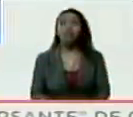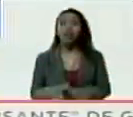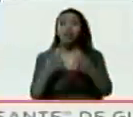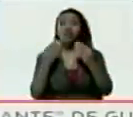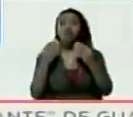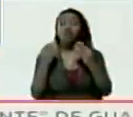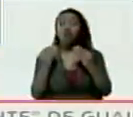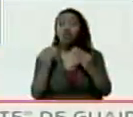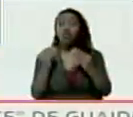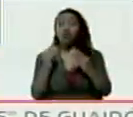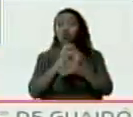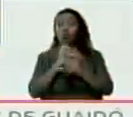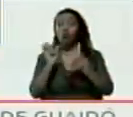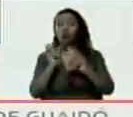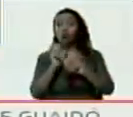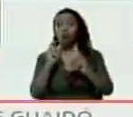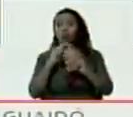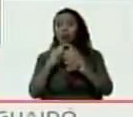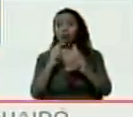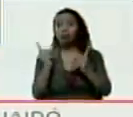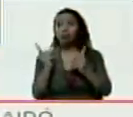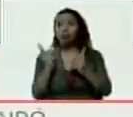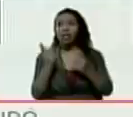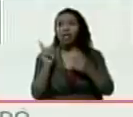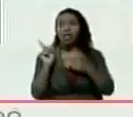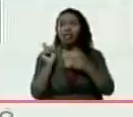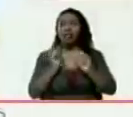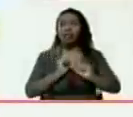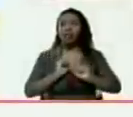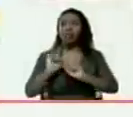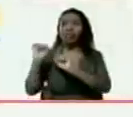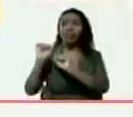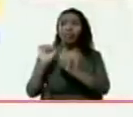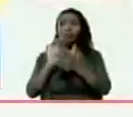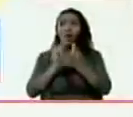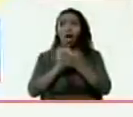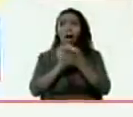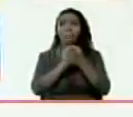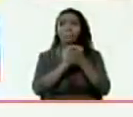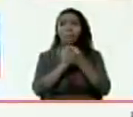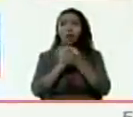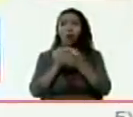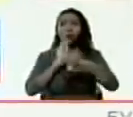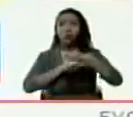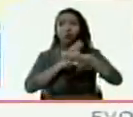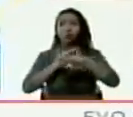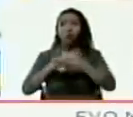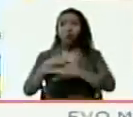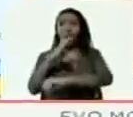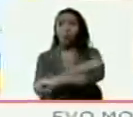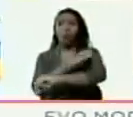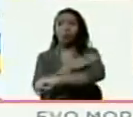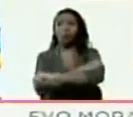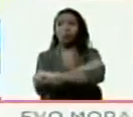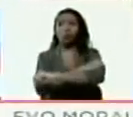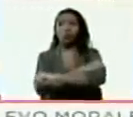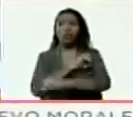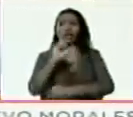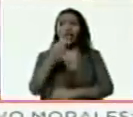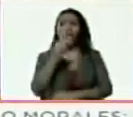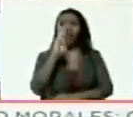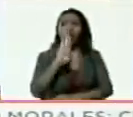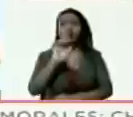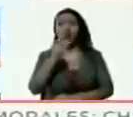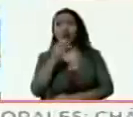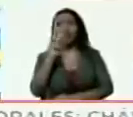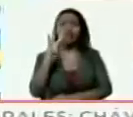soez. Y desprecia a sus amiguitos de la llamada oposición, del llamado G4, G3,